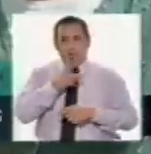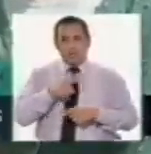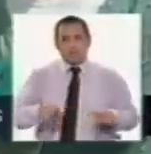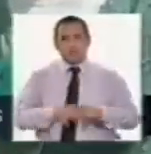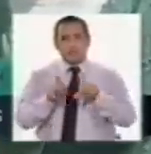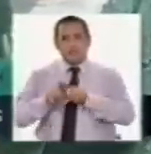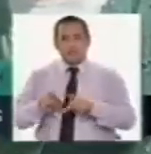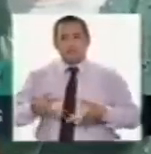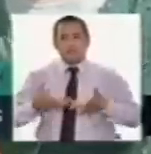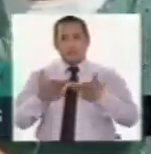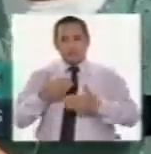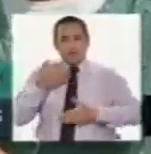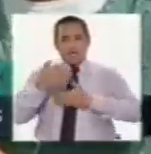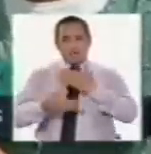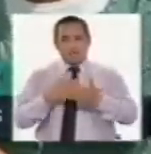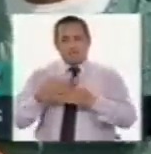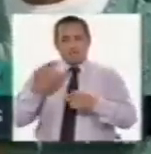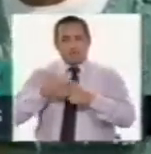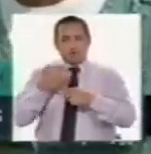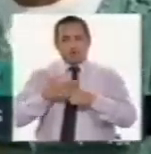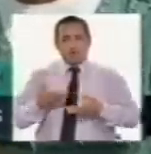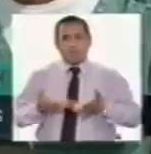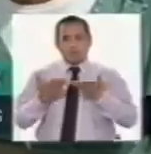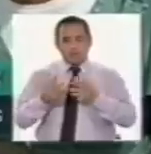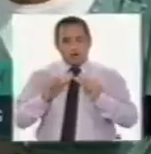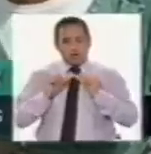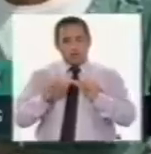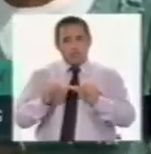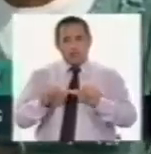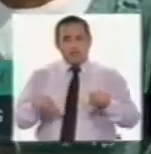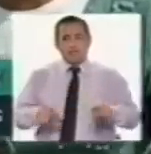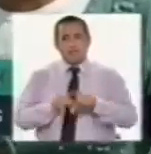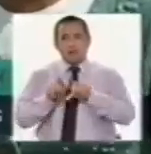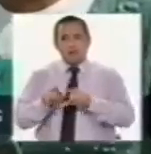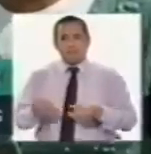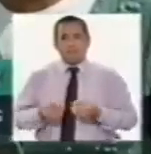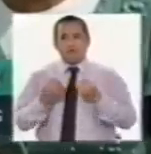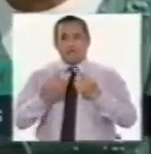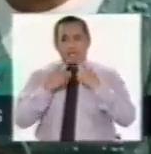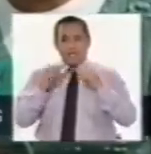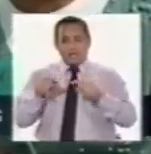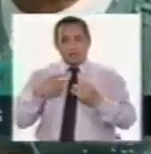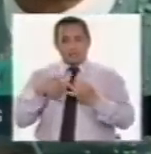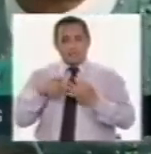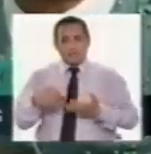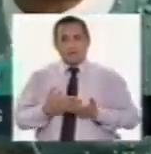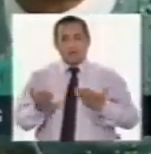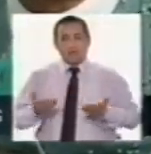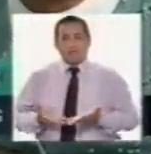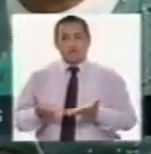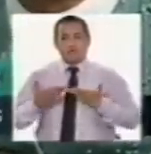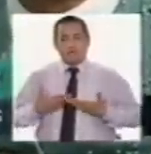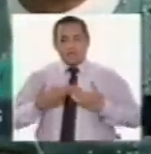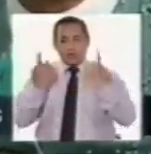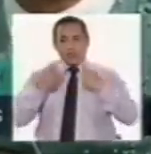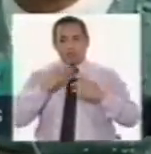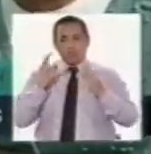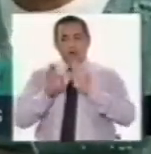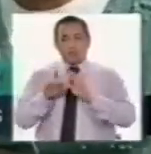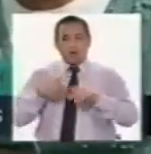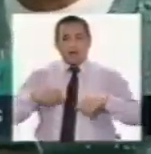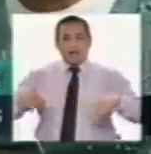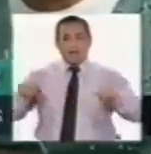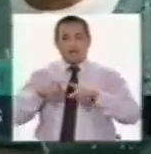sino también damos un salto y Próximamente vamos a ir a continuación Porque esos recursos que les sirven por ejemplo cuando